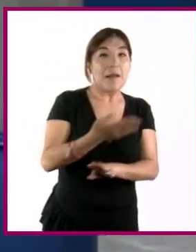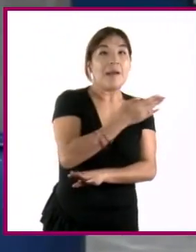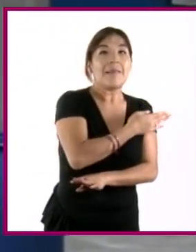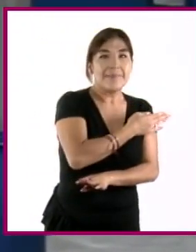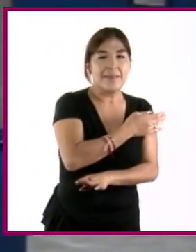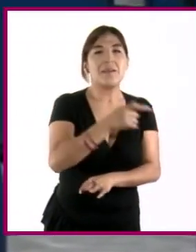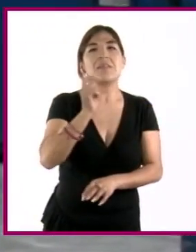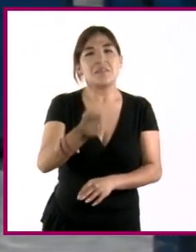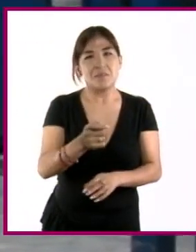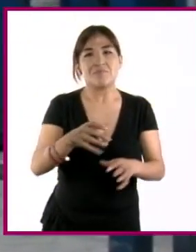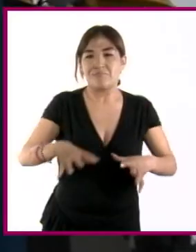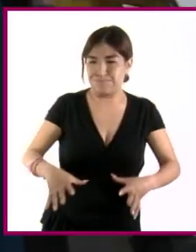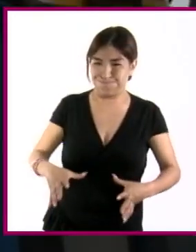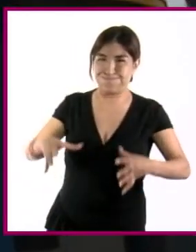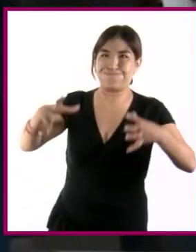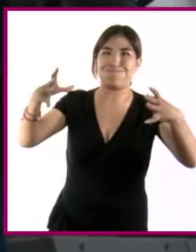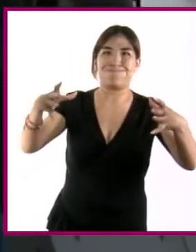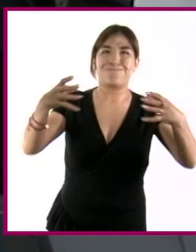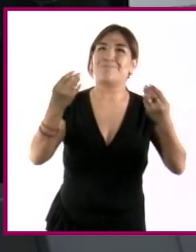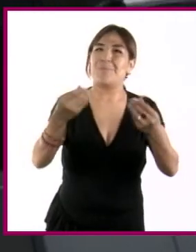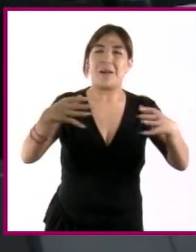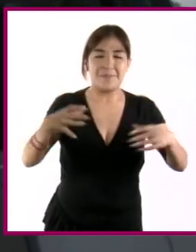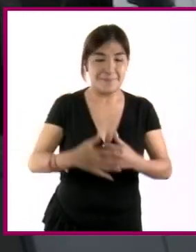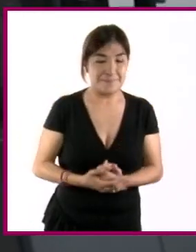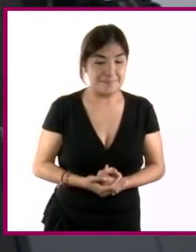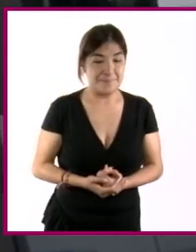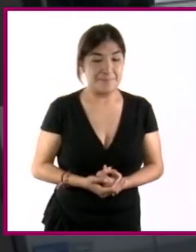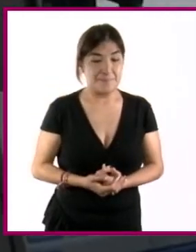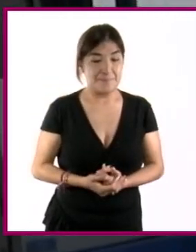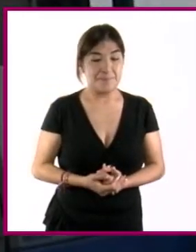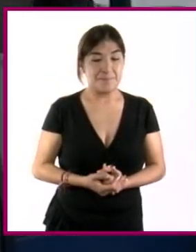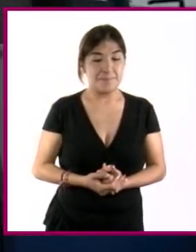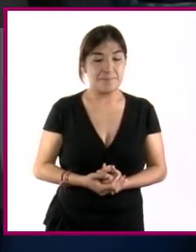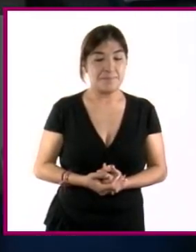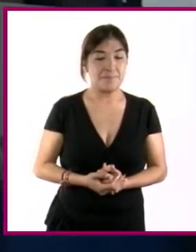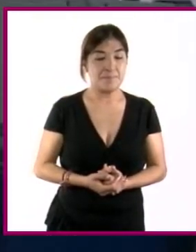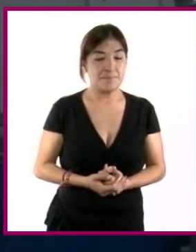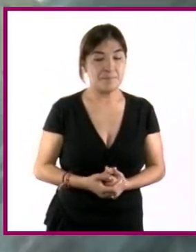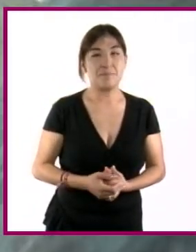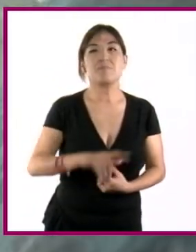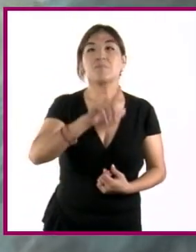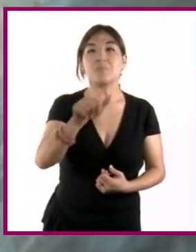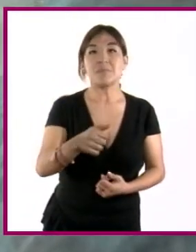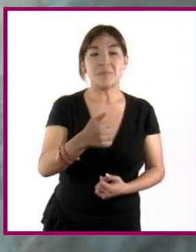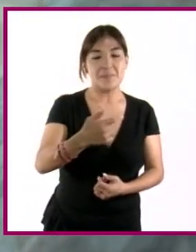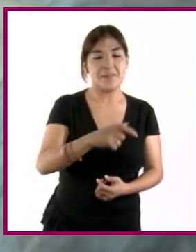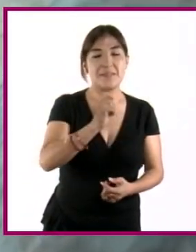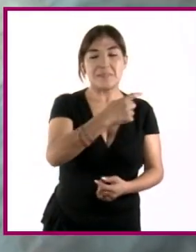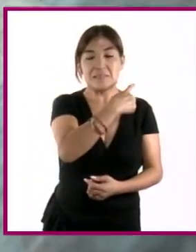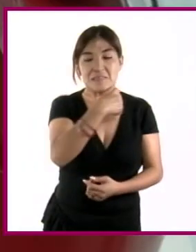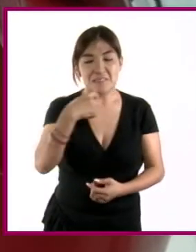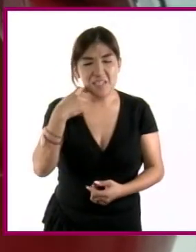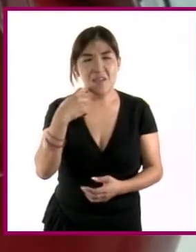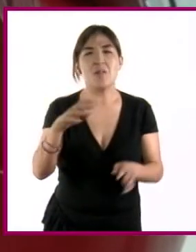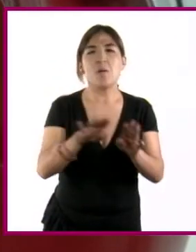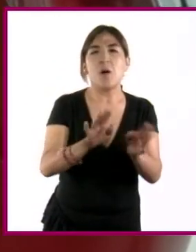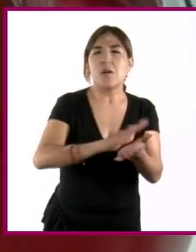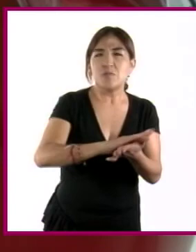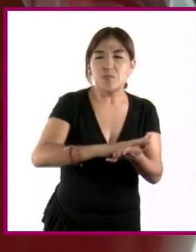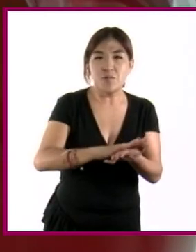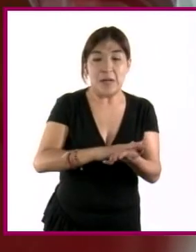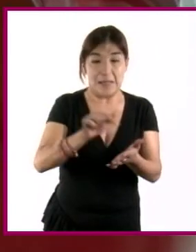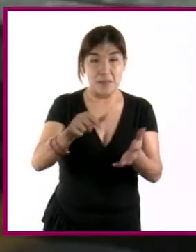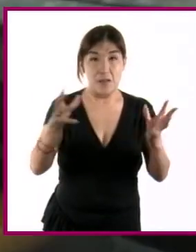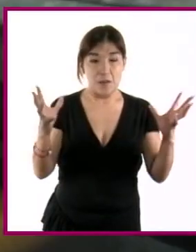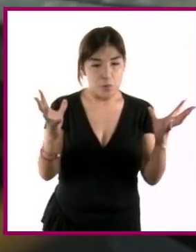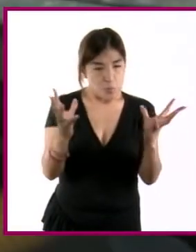realiza en grandes tanques. Centrifugado y secado. Granseado. Mediante este proceso se consigue